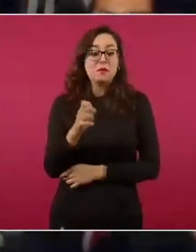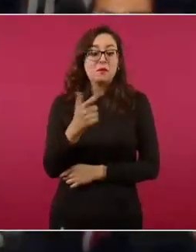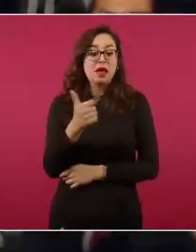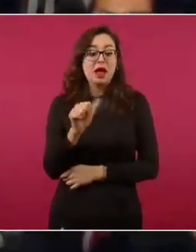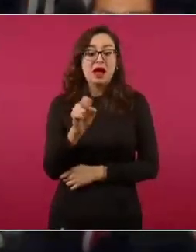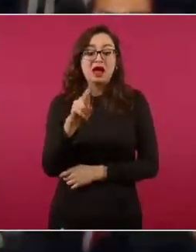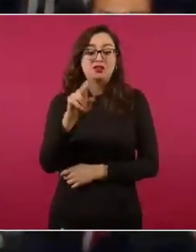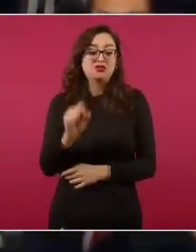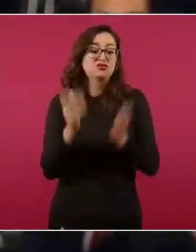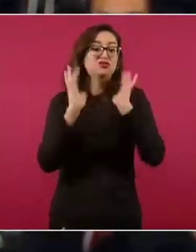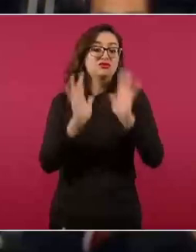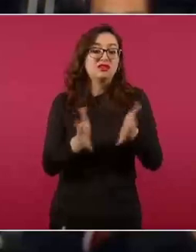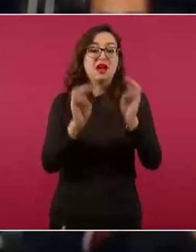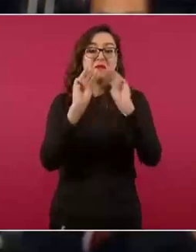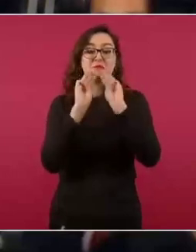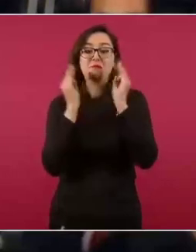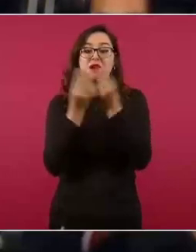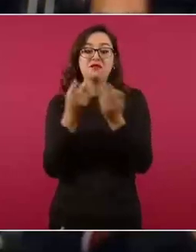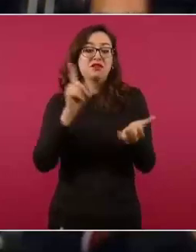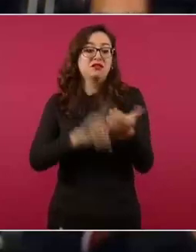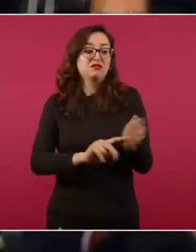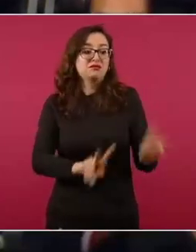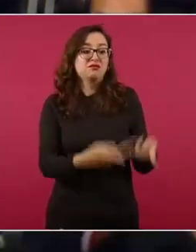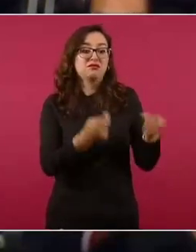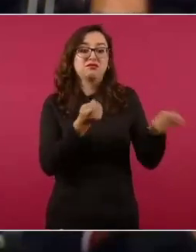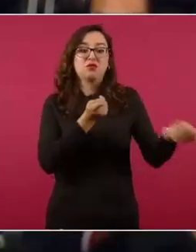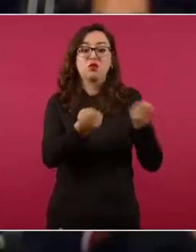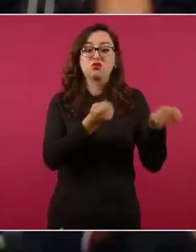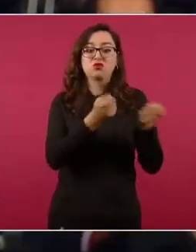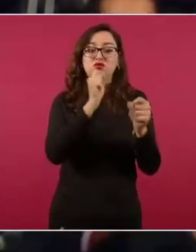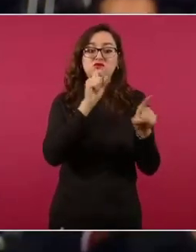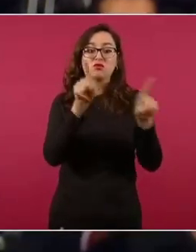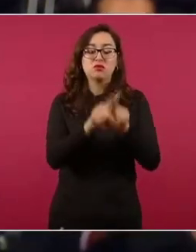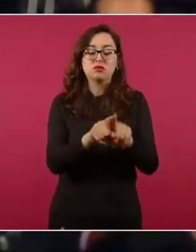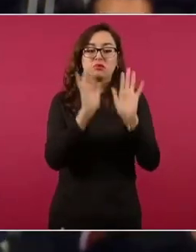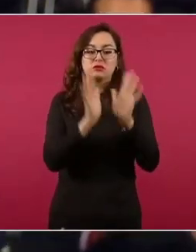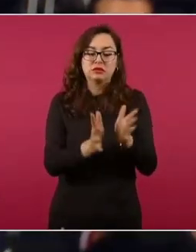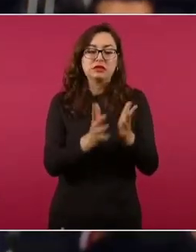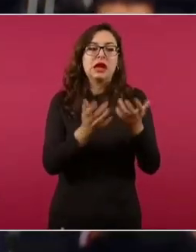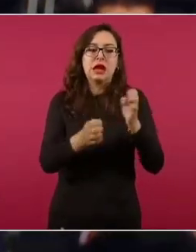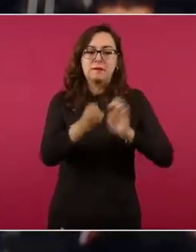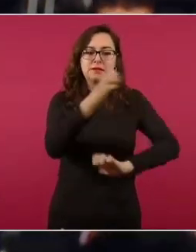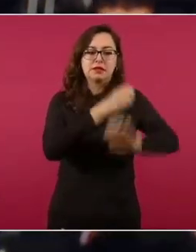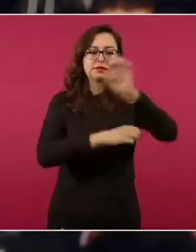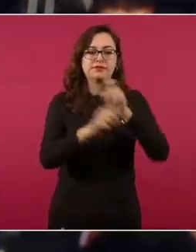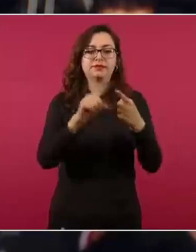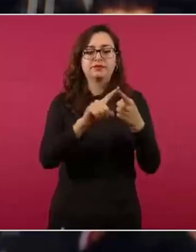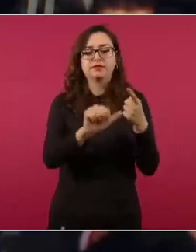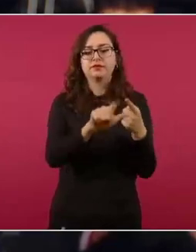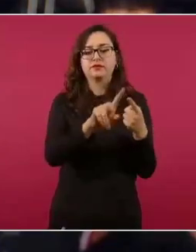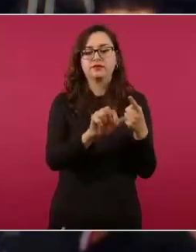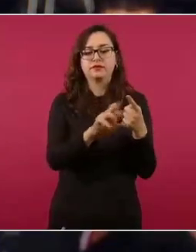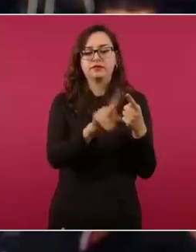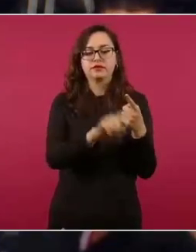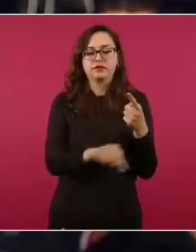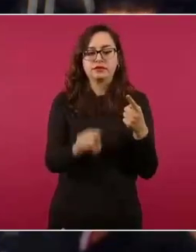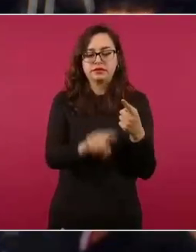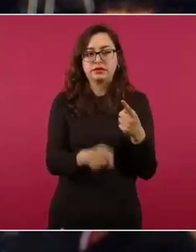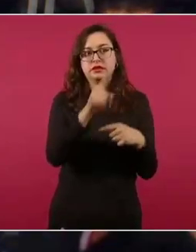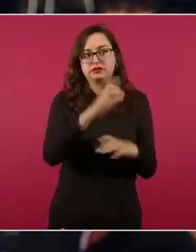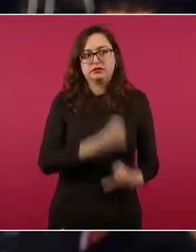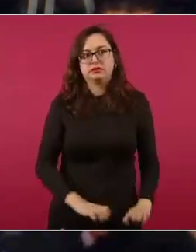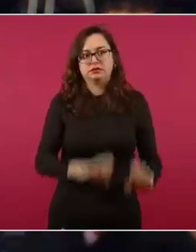específico de este centro clandestino, se investiga a los empresarios Álvarez Puga, que son los dueños de este piso 35